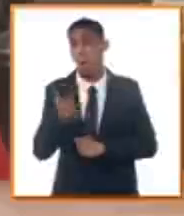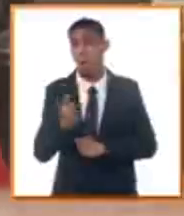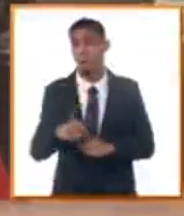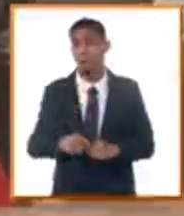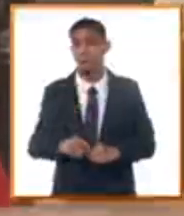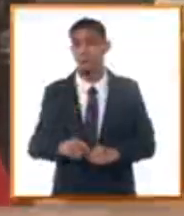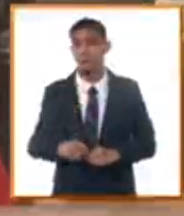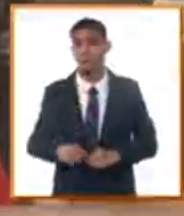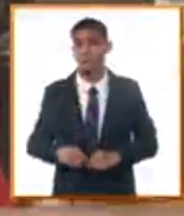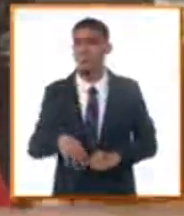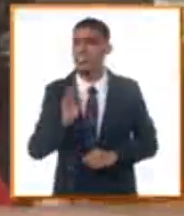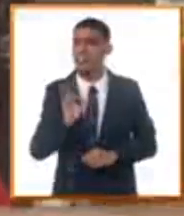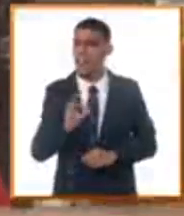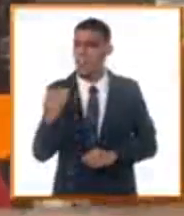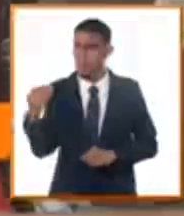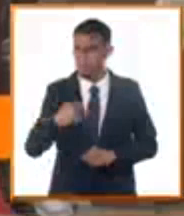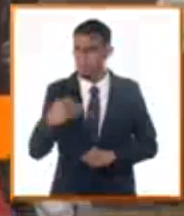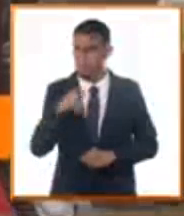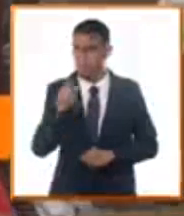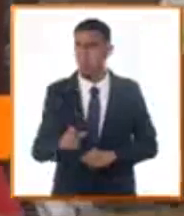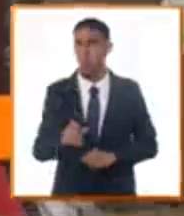descuentos. Siempre que viene un consumidor